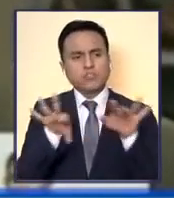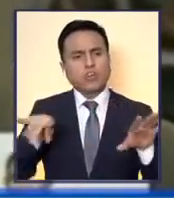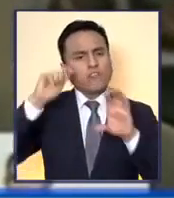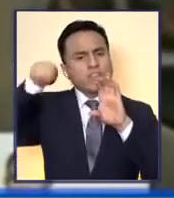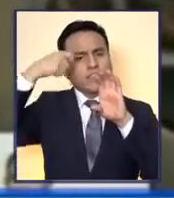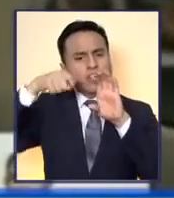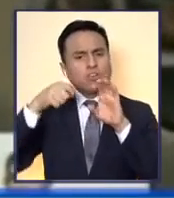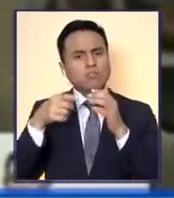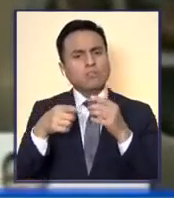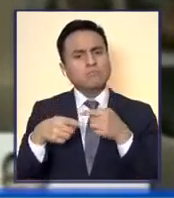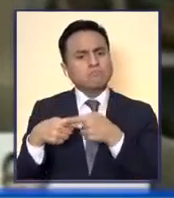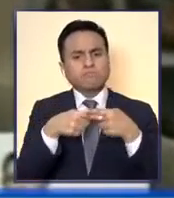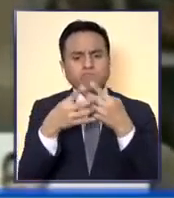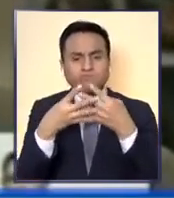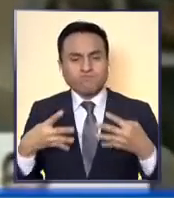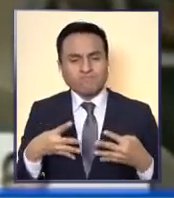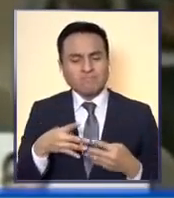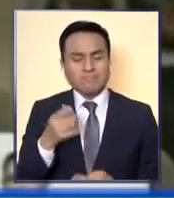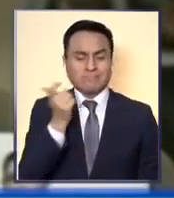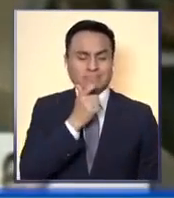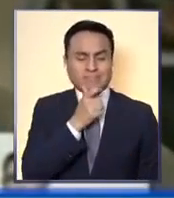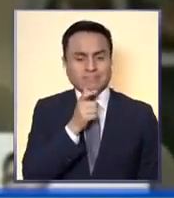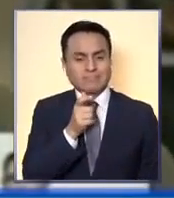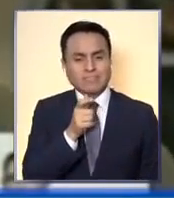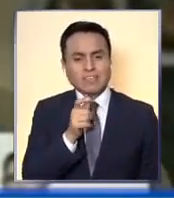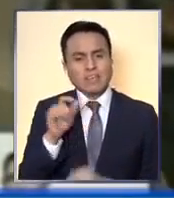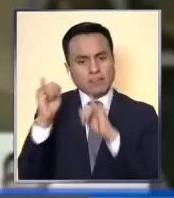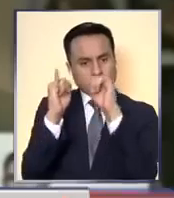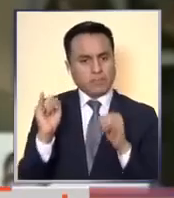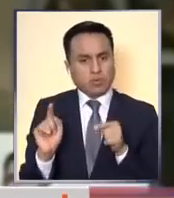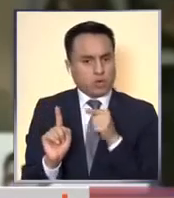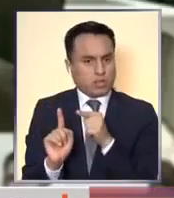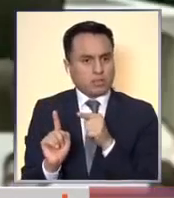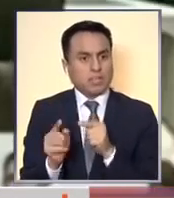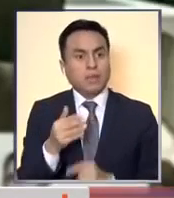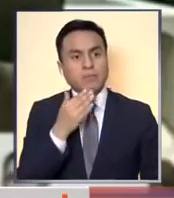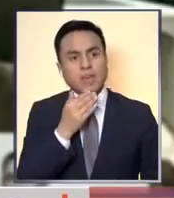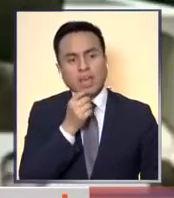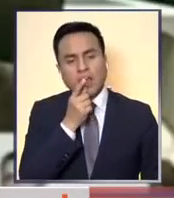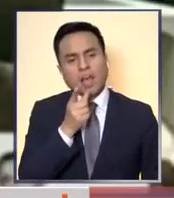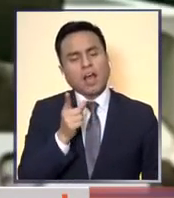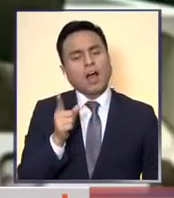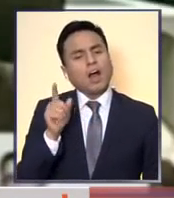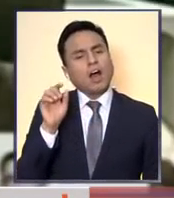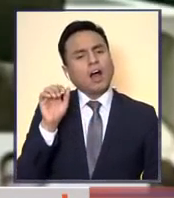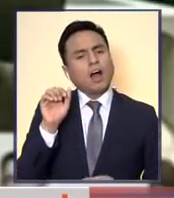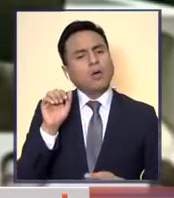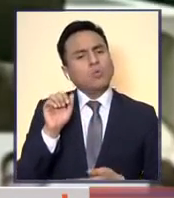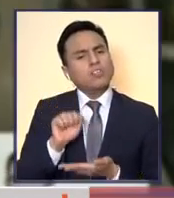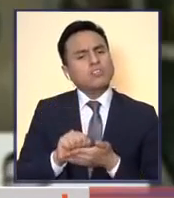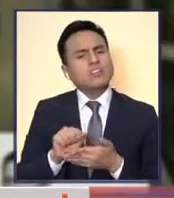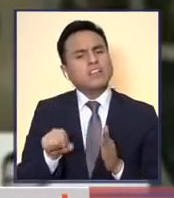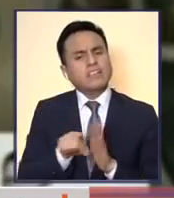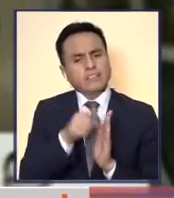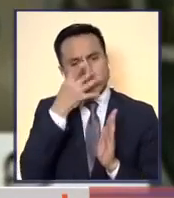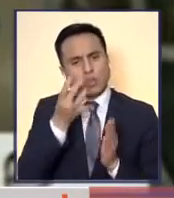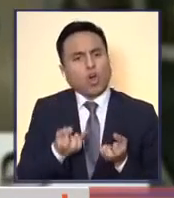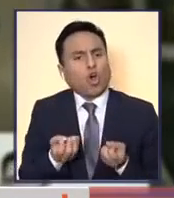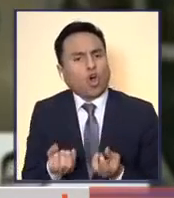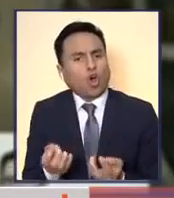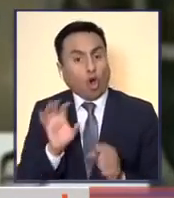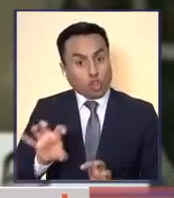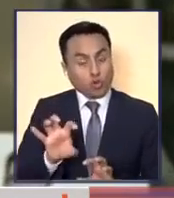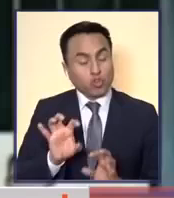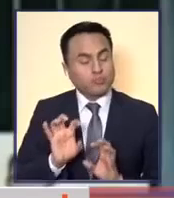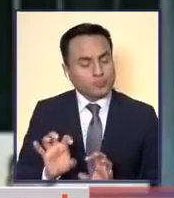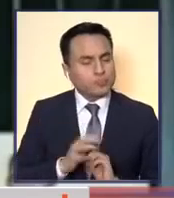redes sociales en el que satirizan en torno a su figura, ¿no? Y además la acusación por delitos de odio. Pero es una pregunta